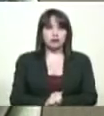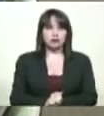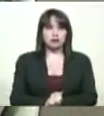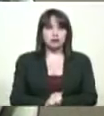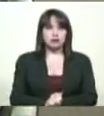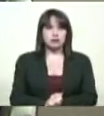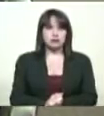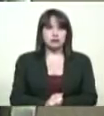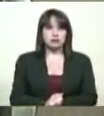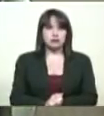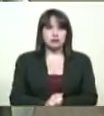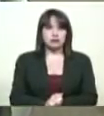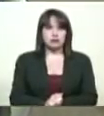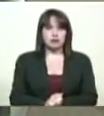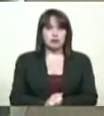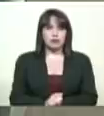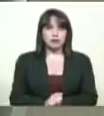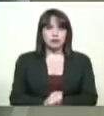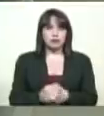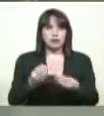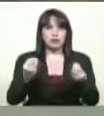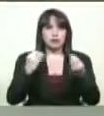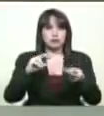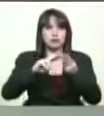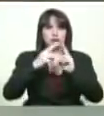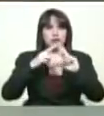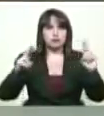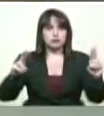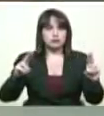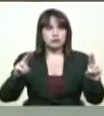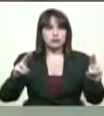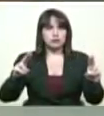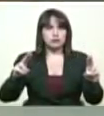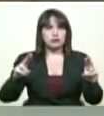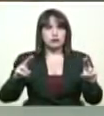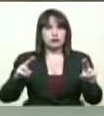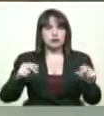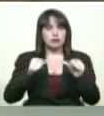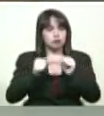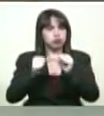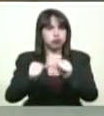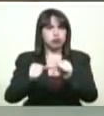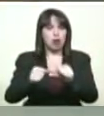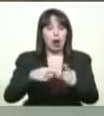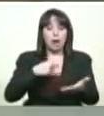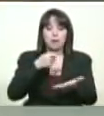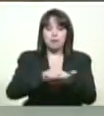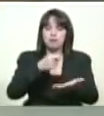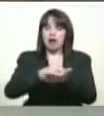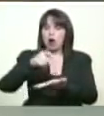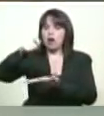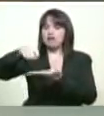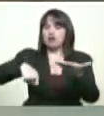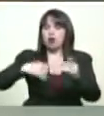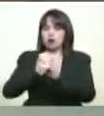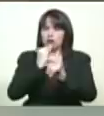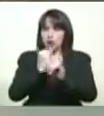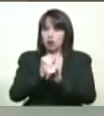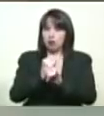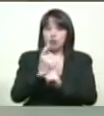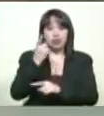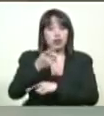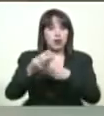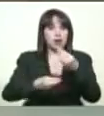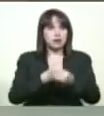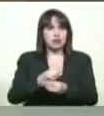y empezaron a crear mil formas de pago que hay que consolidar hay que consolidar el pago electrónico yo lo trae me conseguí un